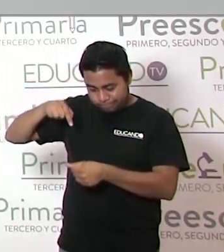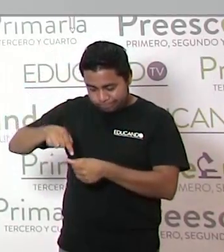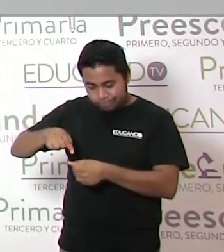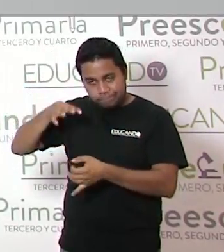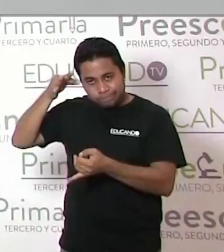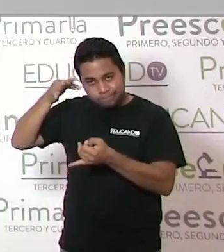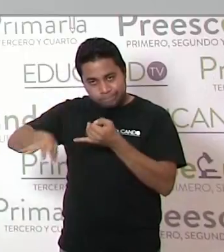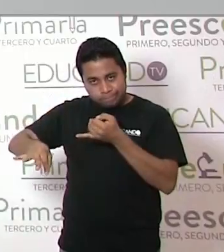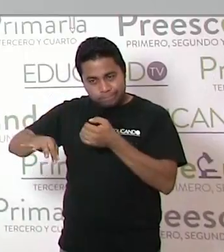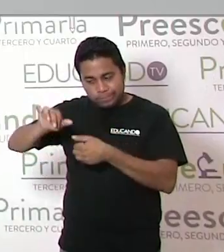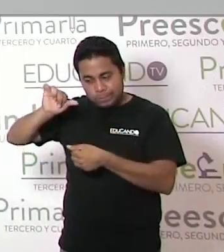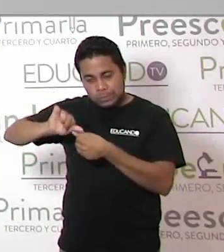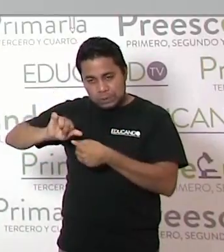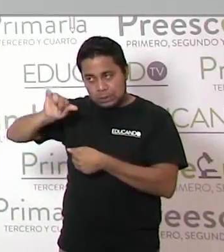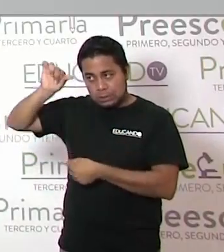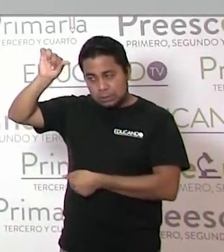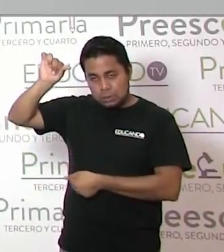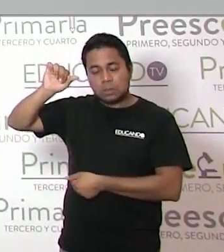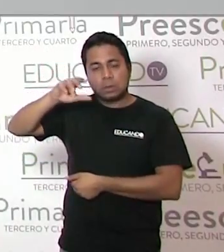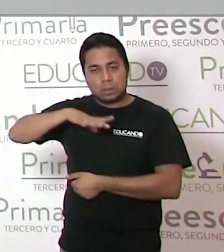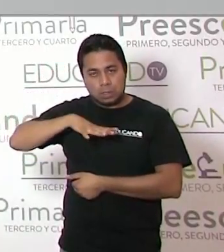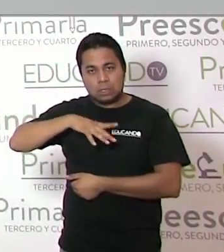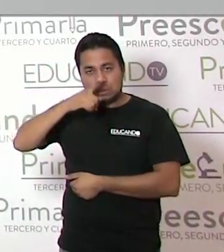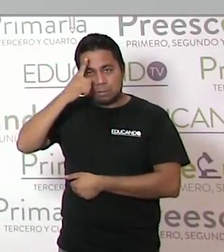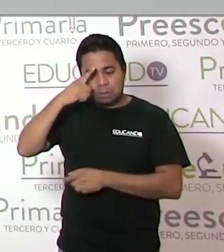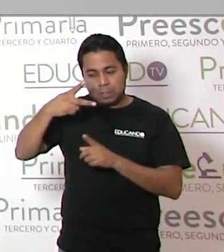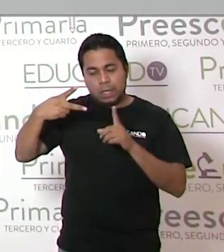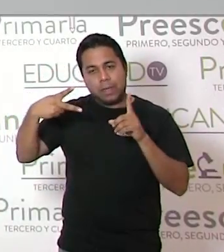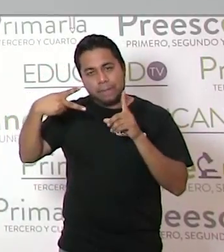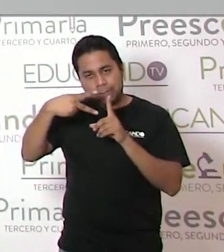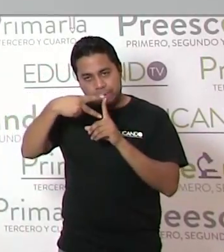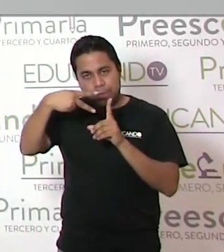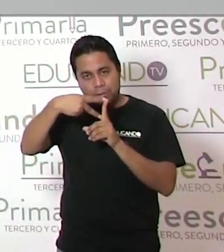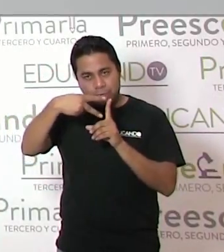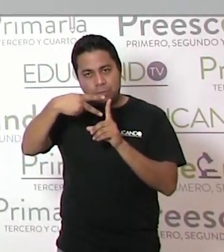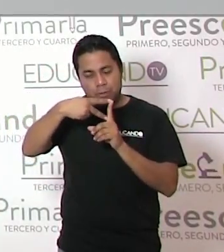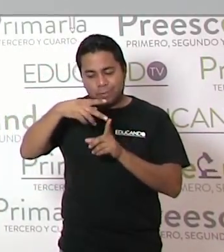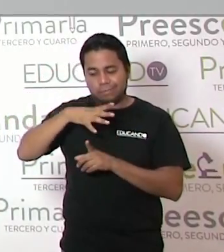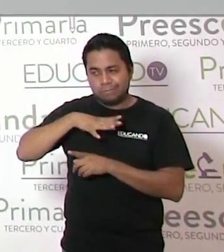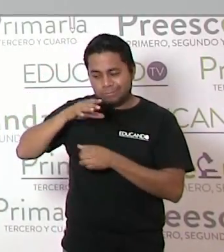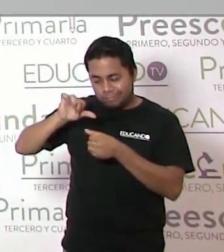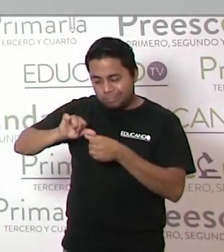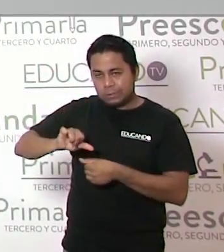aquí. Esa es la altura de nuestro triángulo